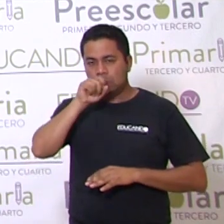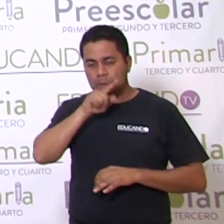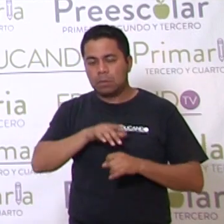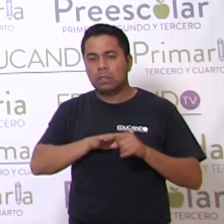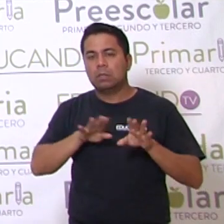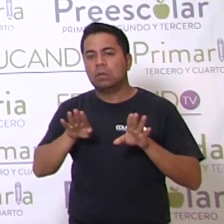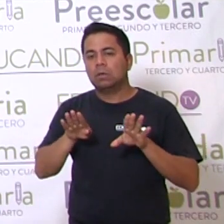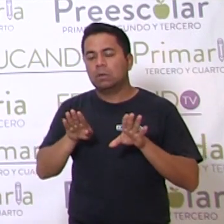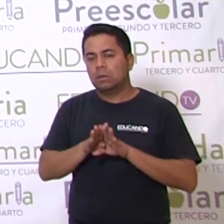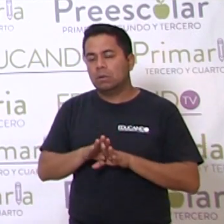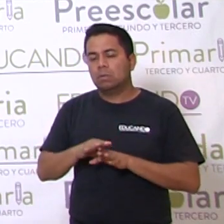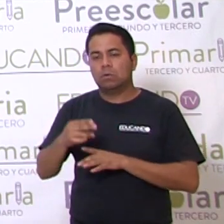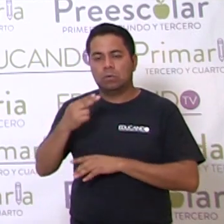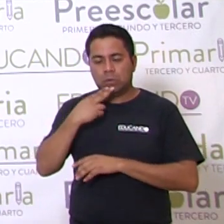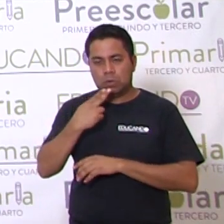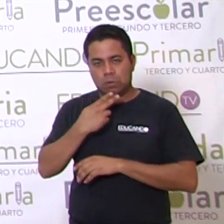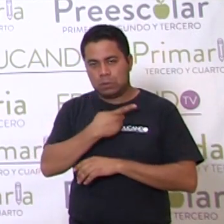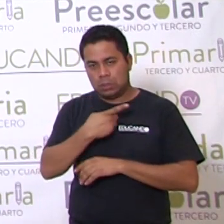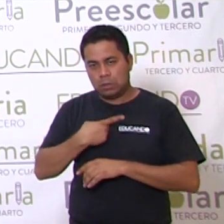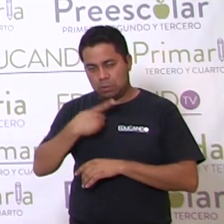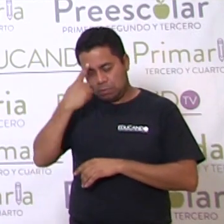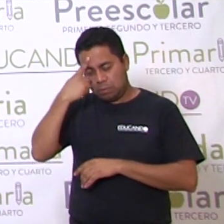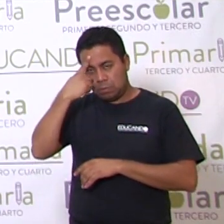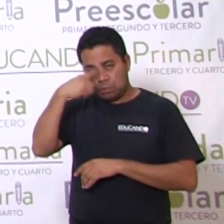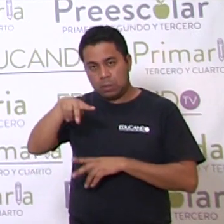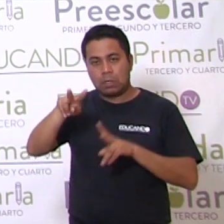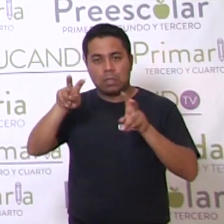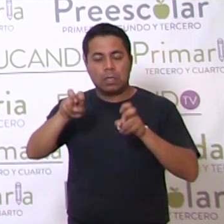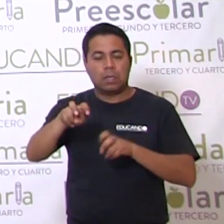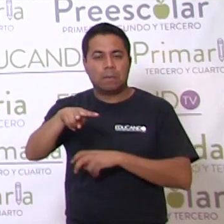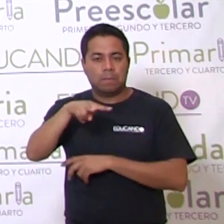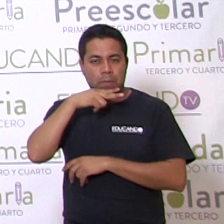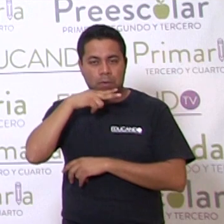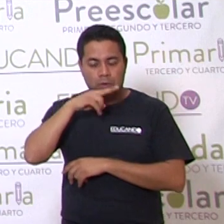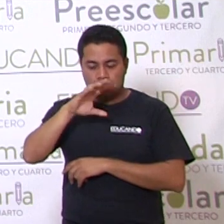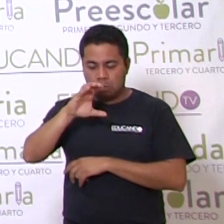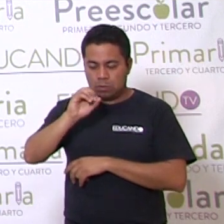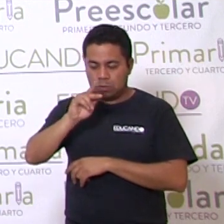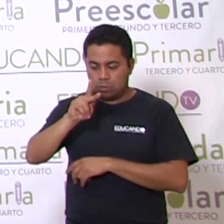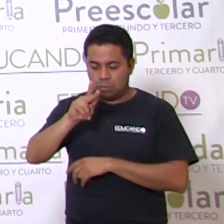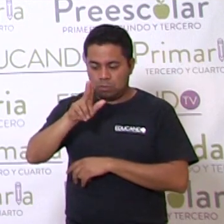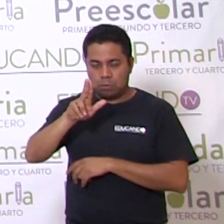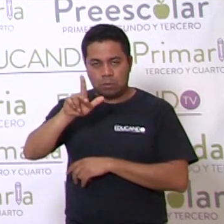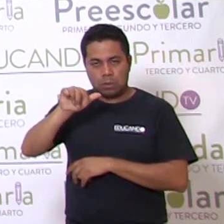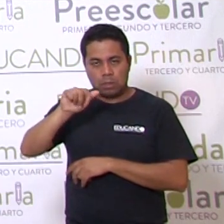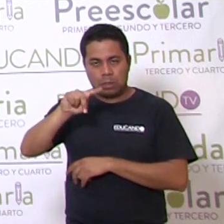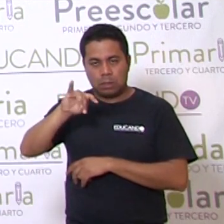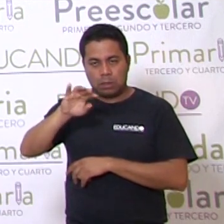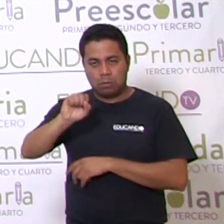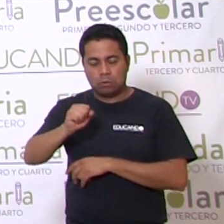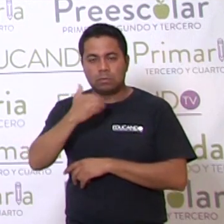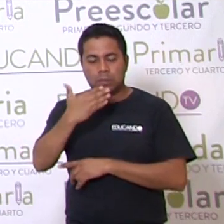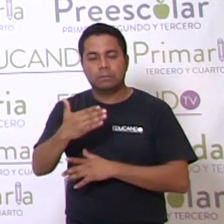la utilización de lo que son los verbos copulativos. ¿Bien? Ahora,